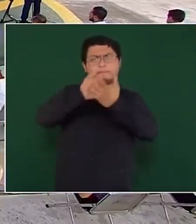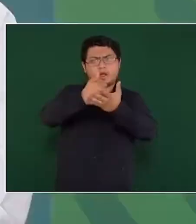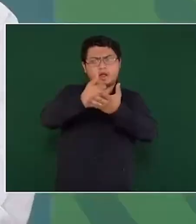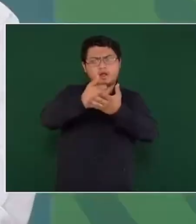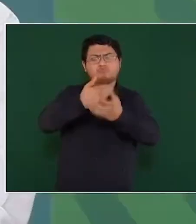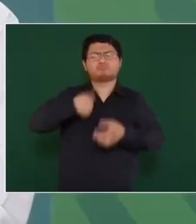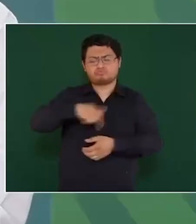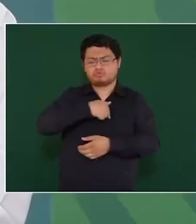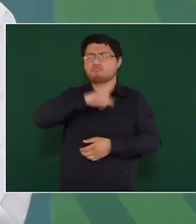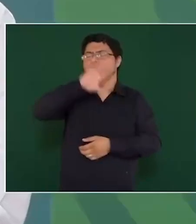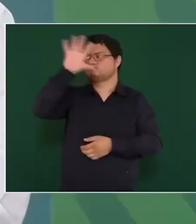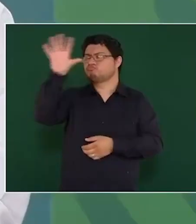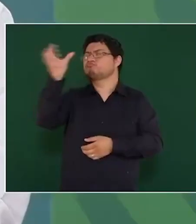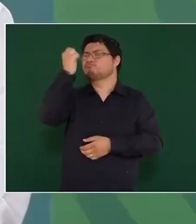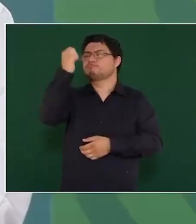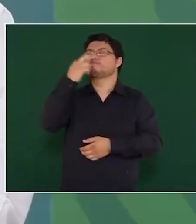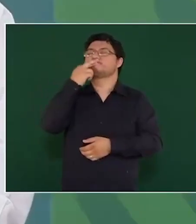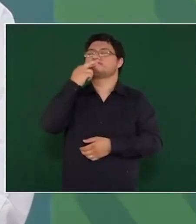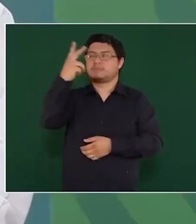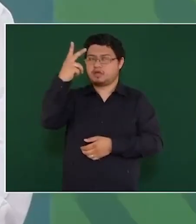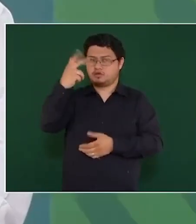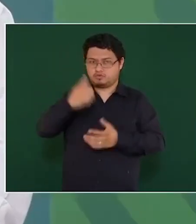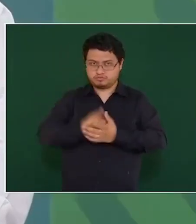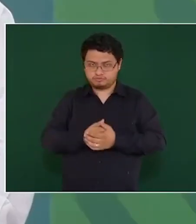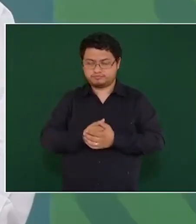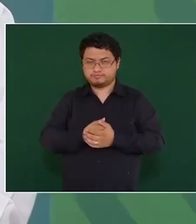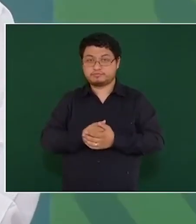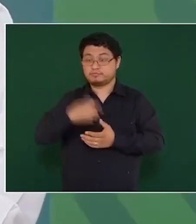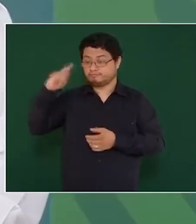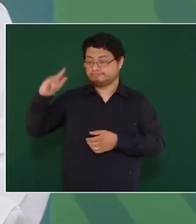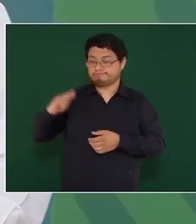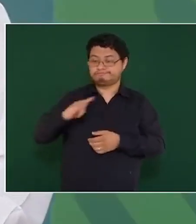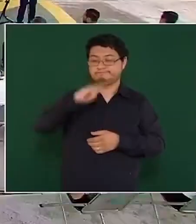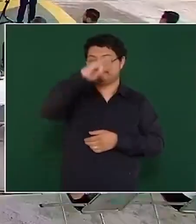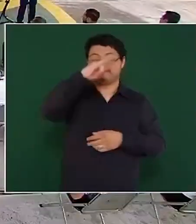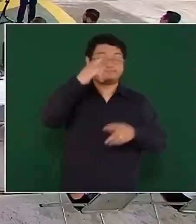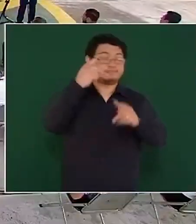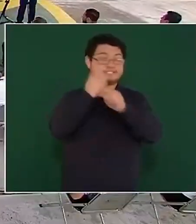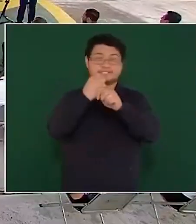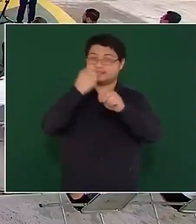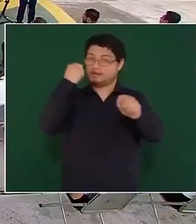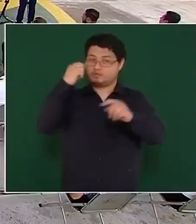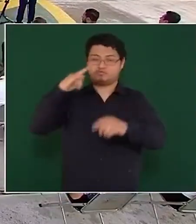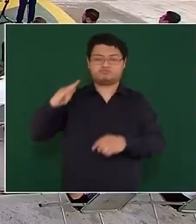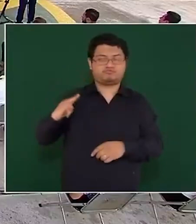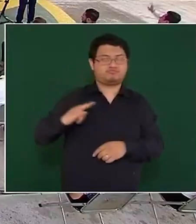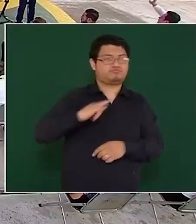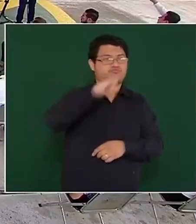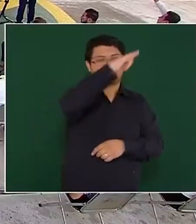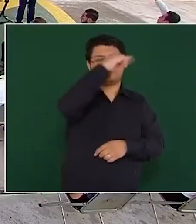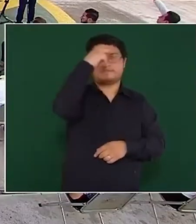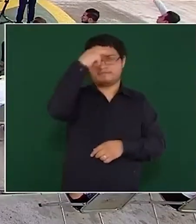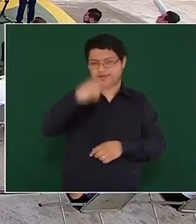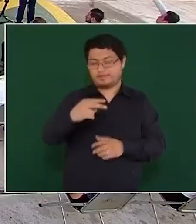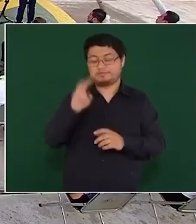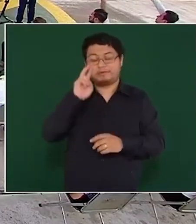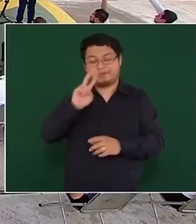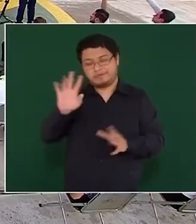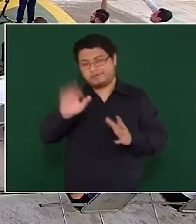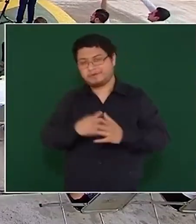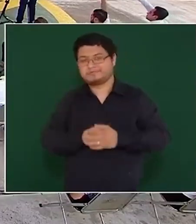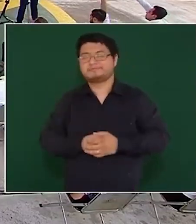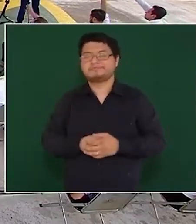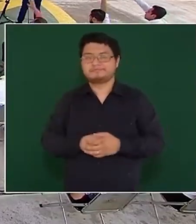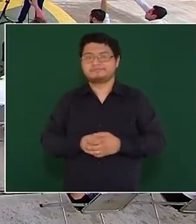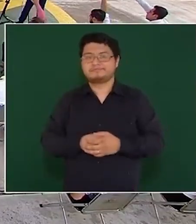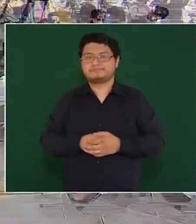logremos mejorar todo el sistema de transporte de aviación en México. Pero ya lo estamos viendo. Muchas